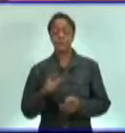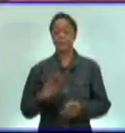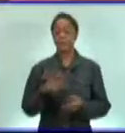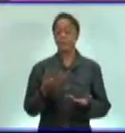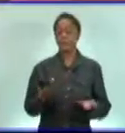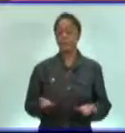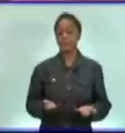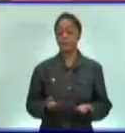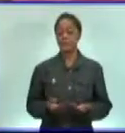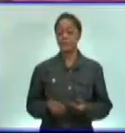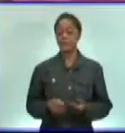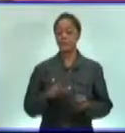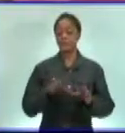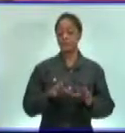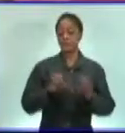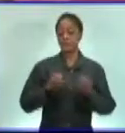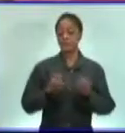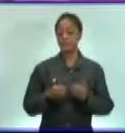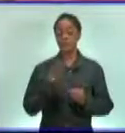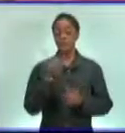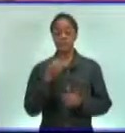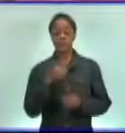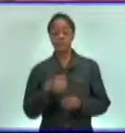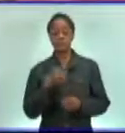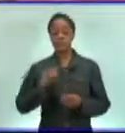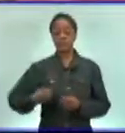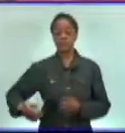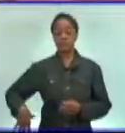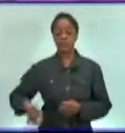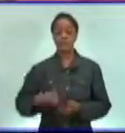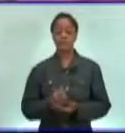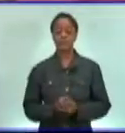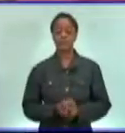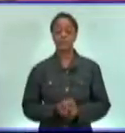facilita la entrada de los nutrientes y la salida de los desechos.